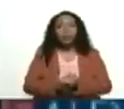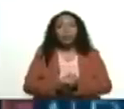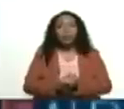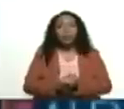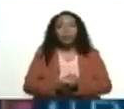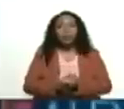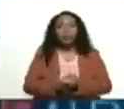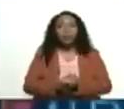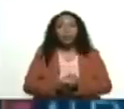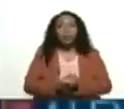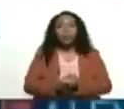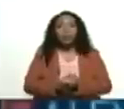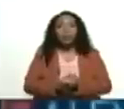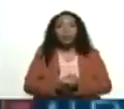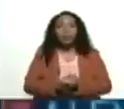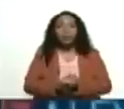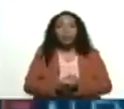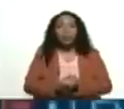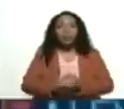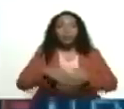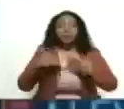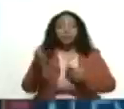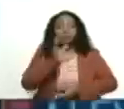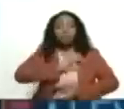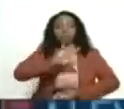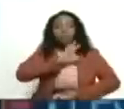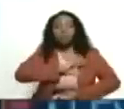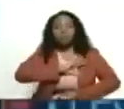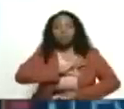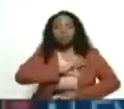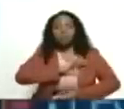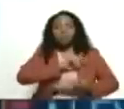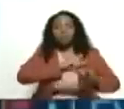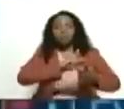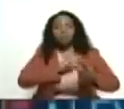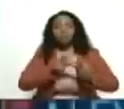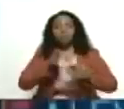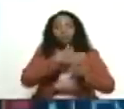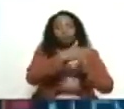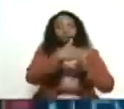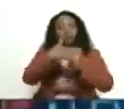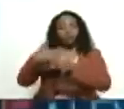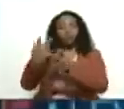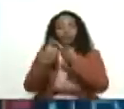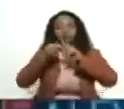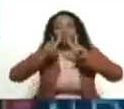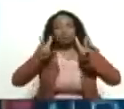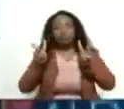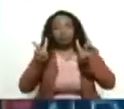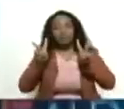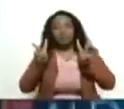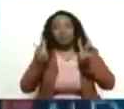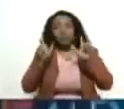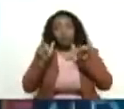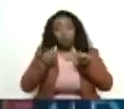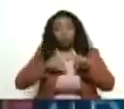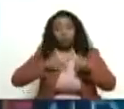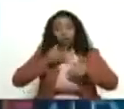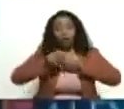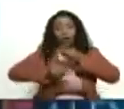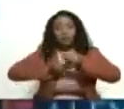resultado de diferentes acuerdos de la sociedad en virtud de la convivencia en paz,